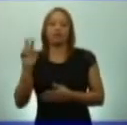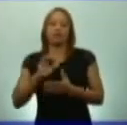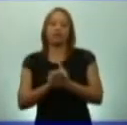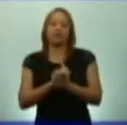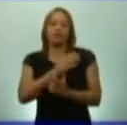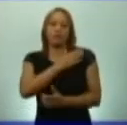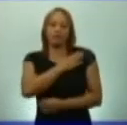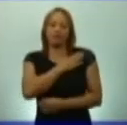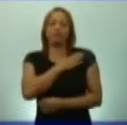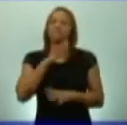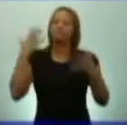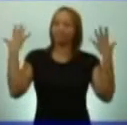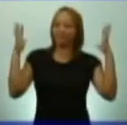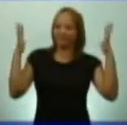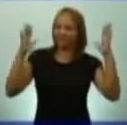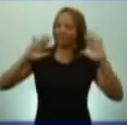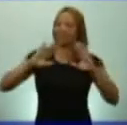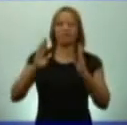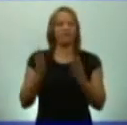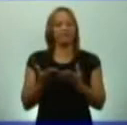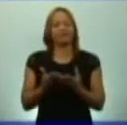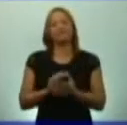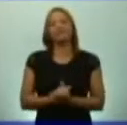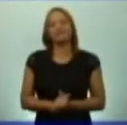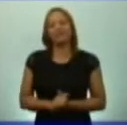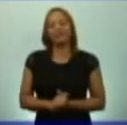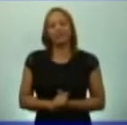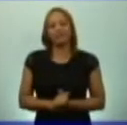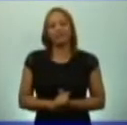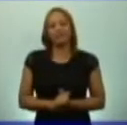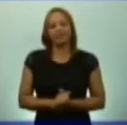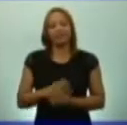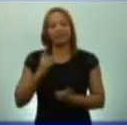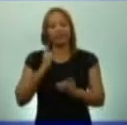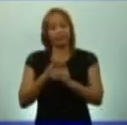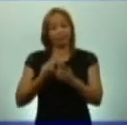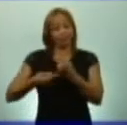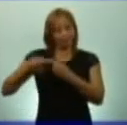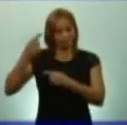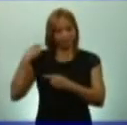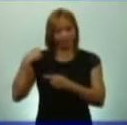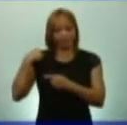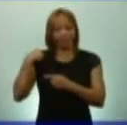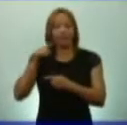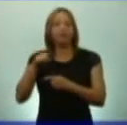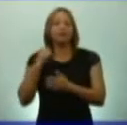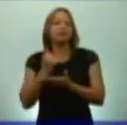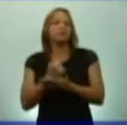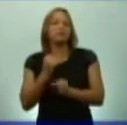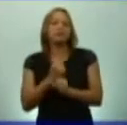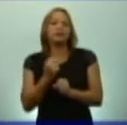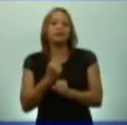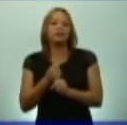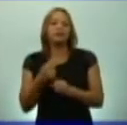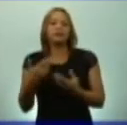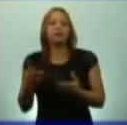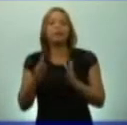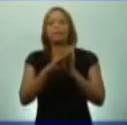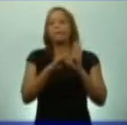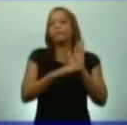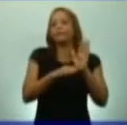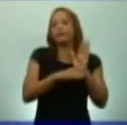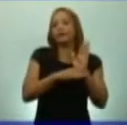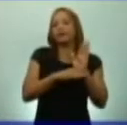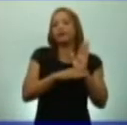Mis felicitaciones para todos. Bueno, en el encuentro anterior trabajamos las medidas tomadas por